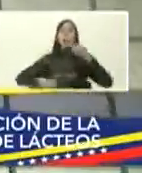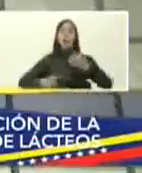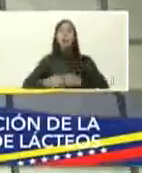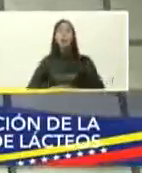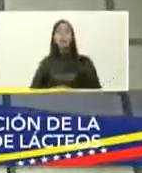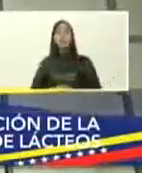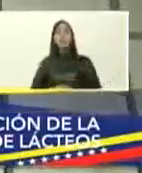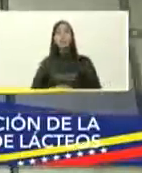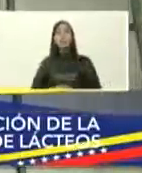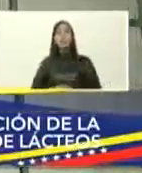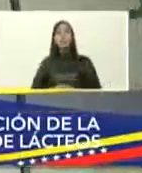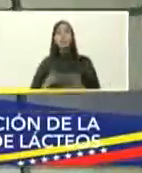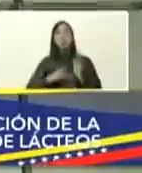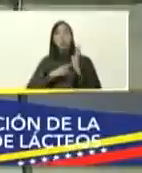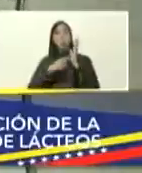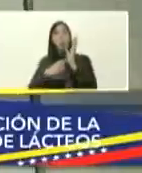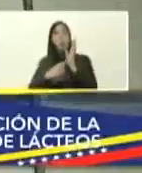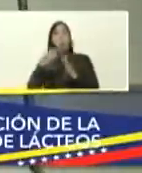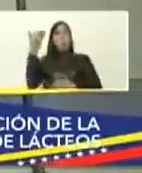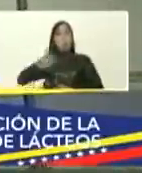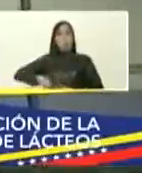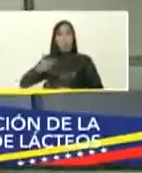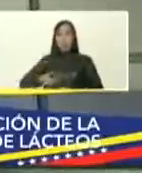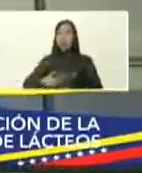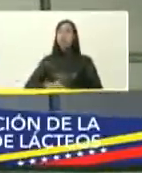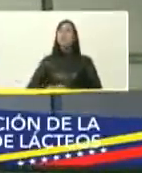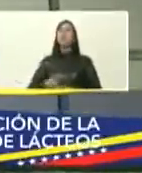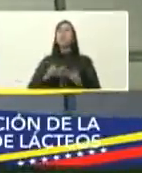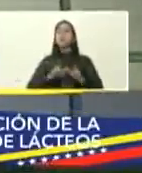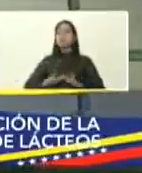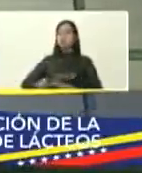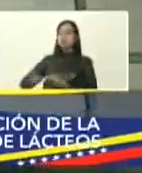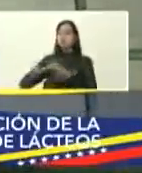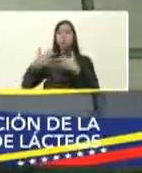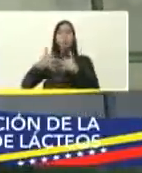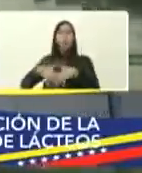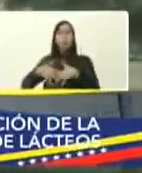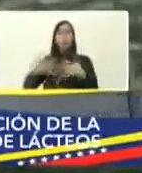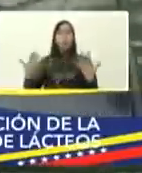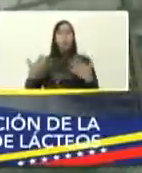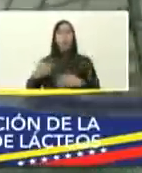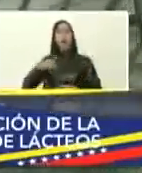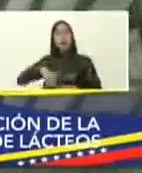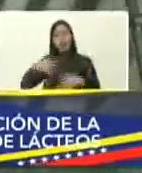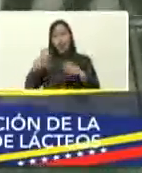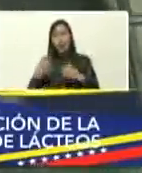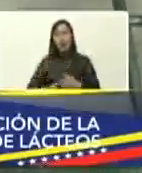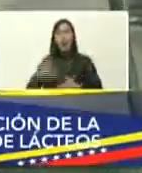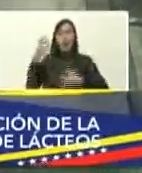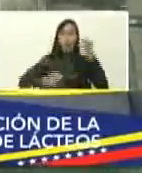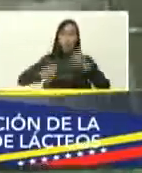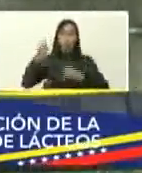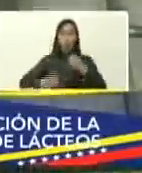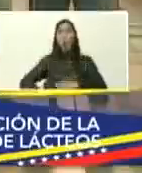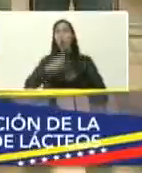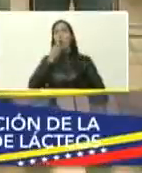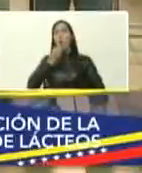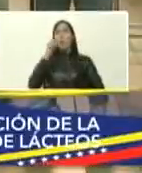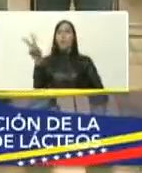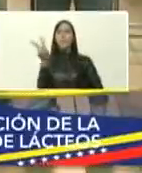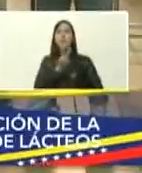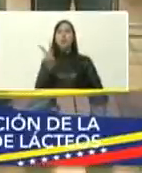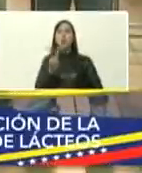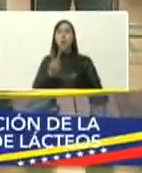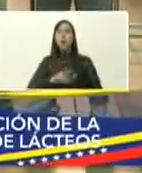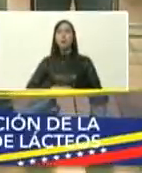representa uno de los principales sectores que es el lácteo en la industria venezolana de alimentos.